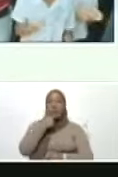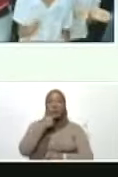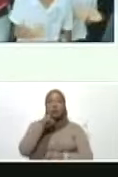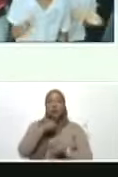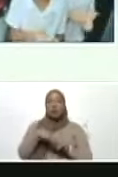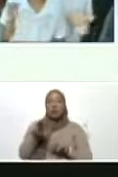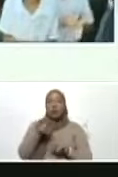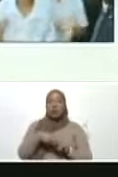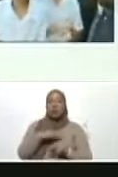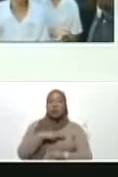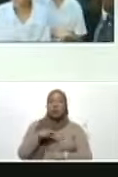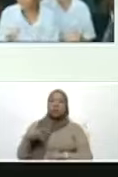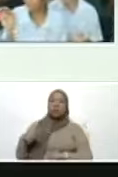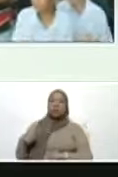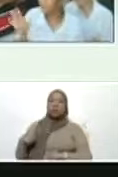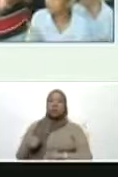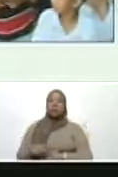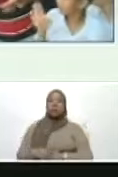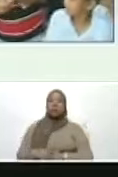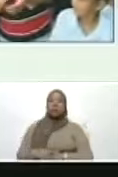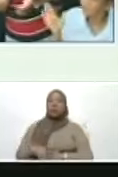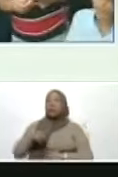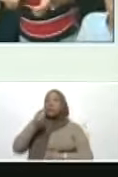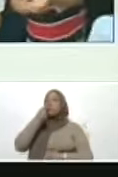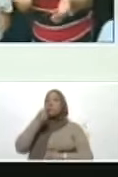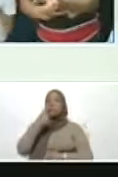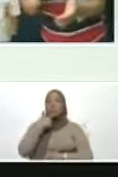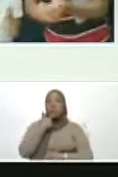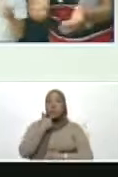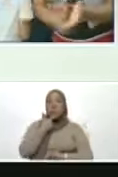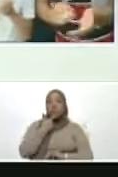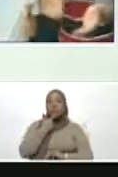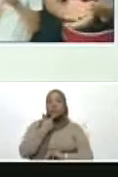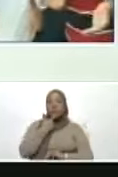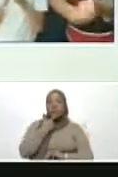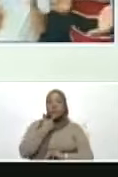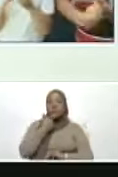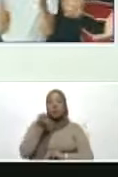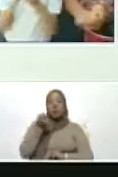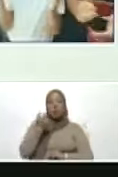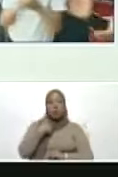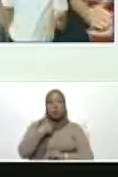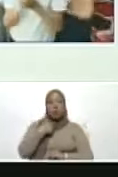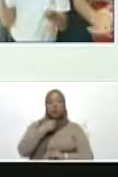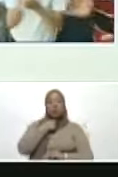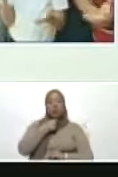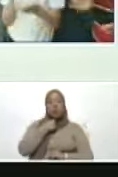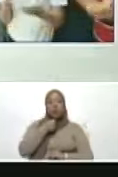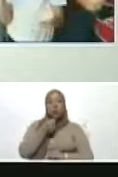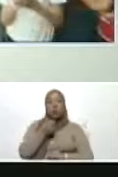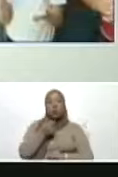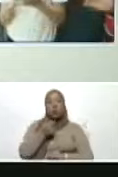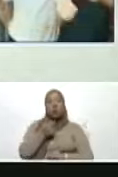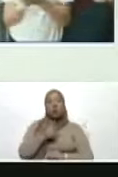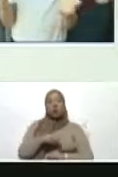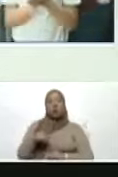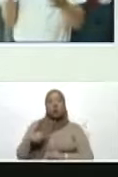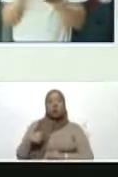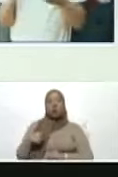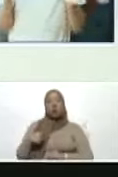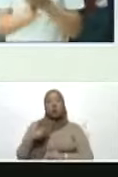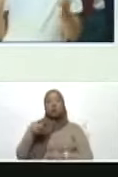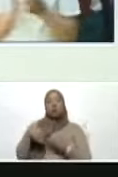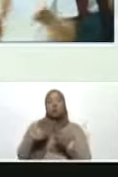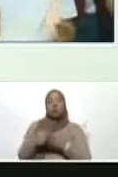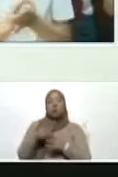niños. Es una belleza. Yo me nutro. Ese es mi oxígeno, ¿eh? El oxígeno es